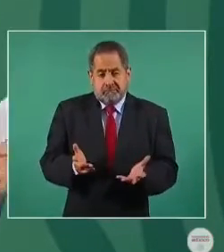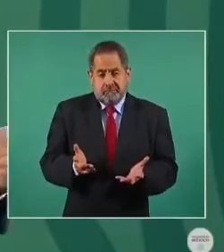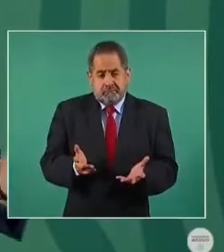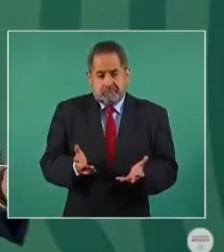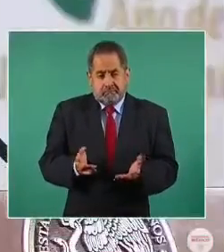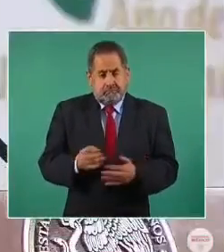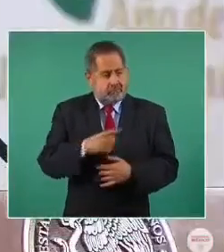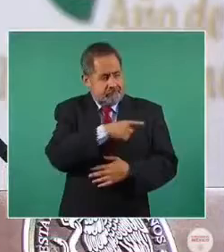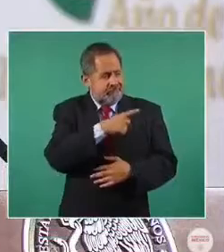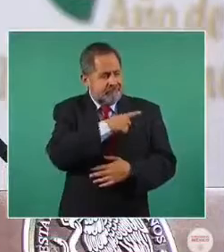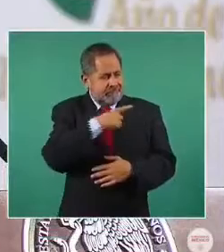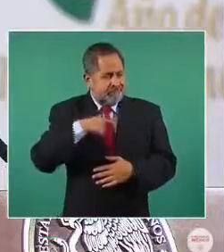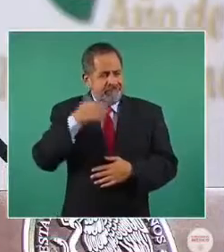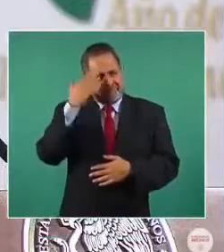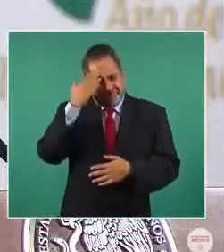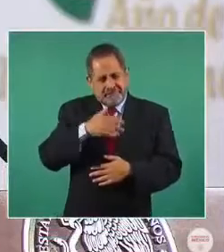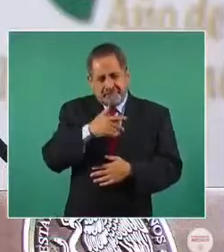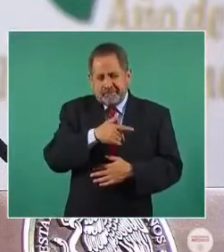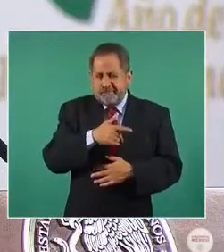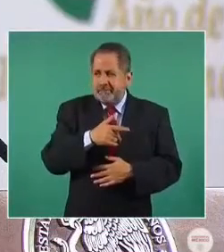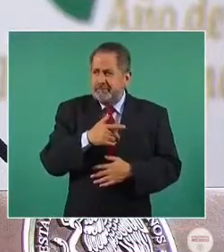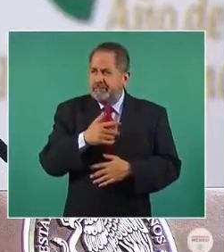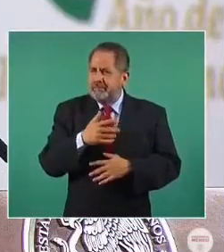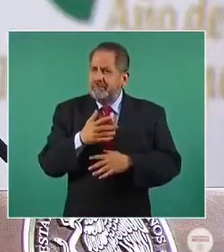Él debería de estar agradecido.